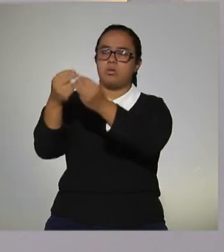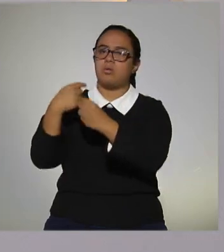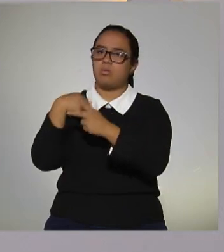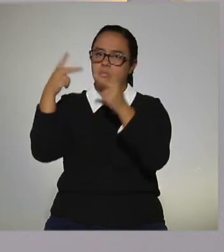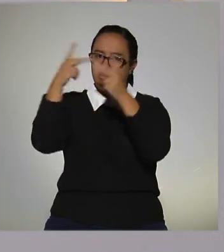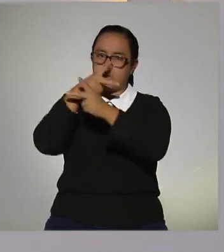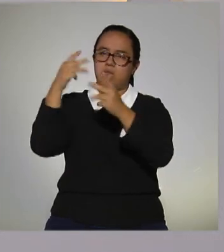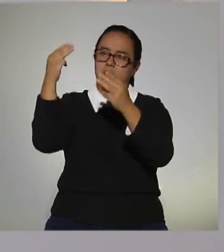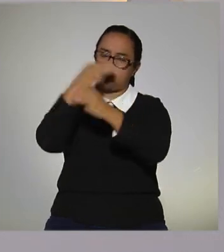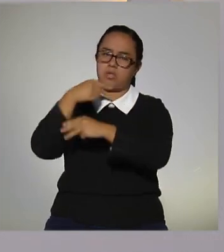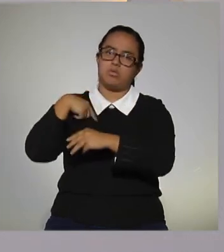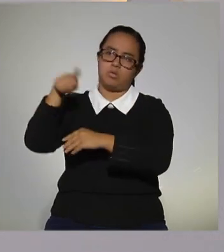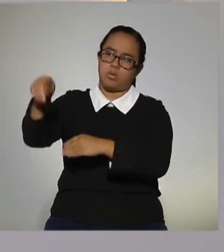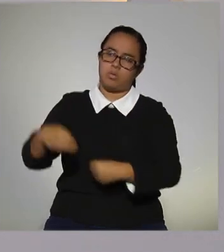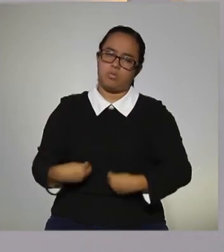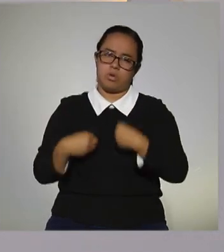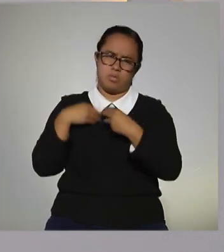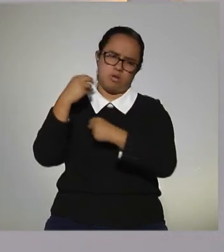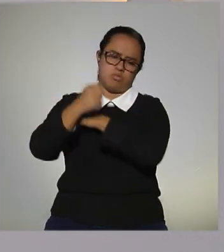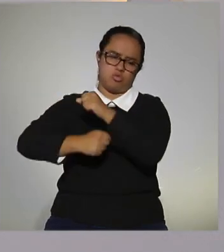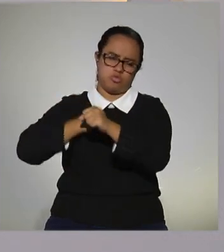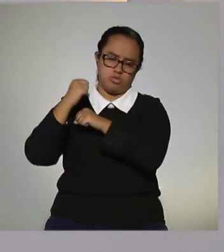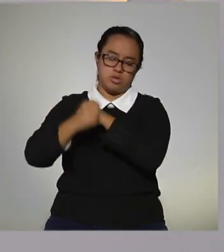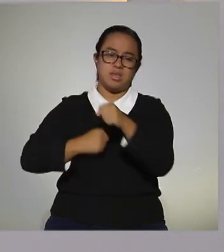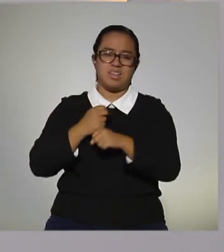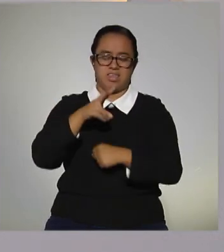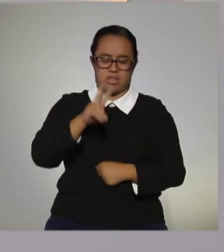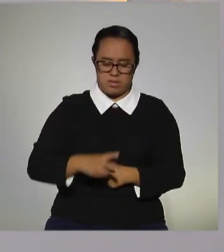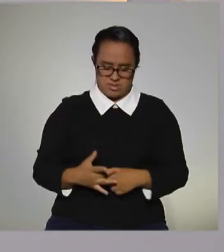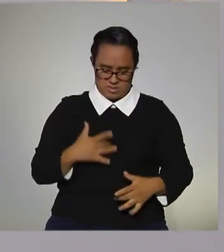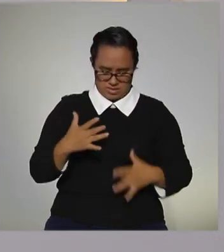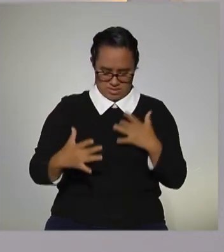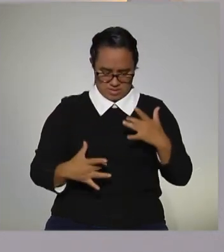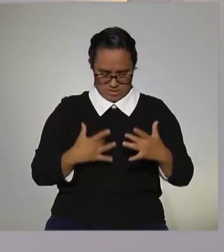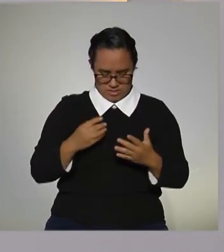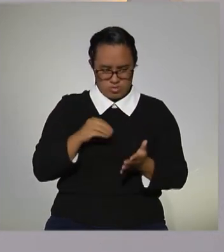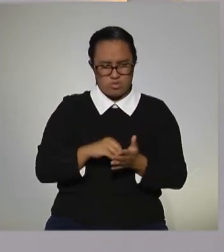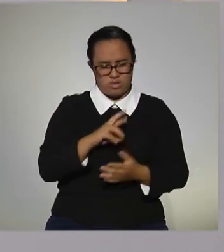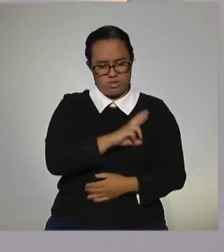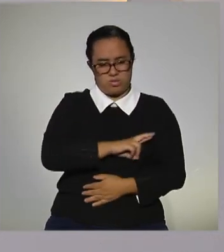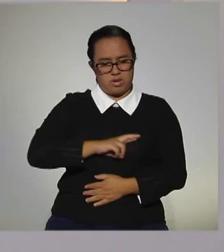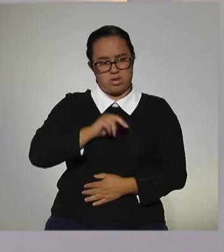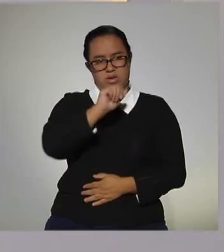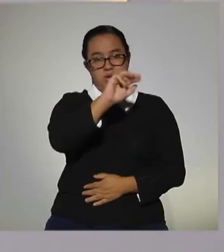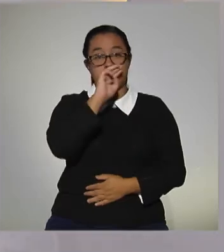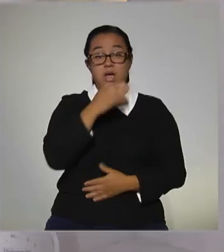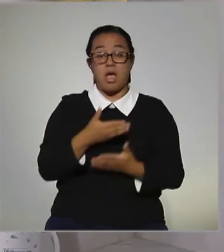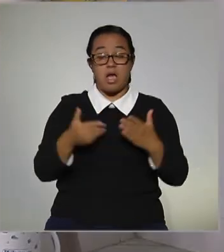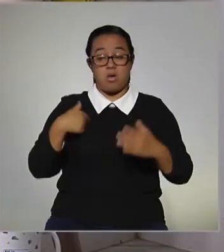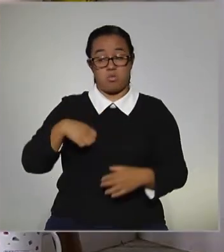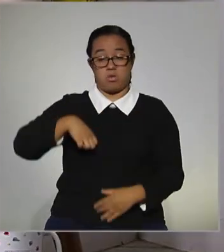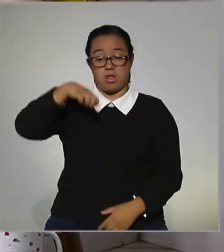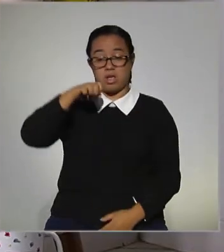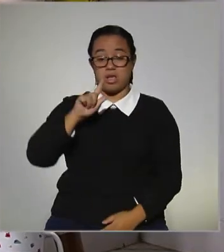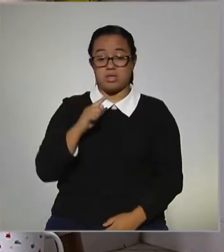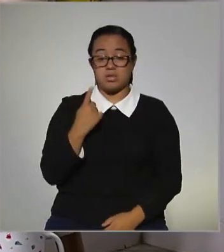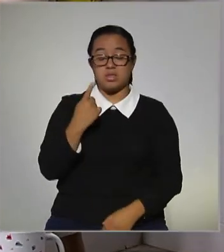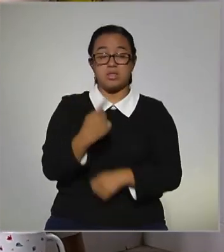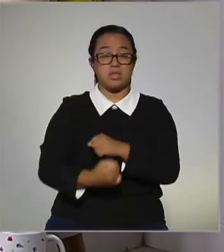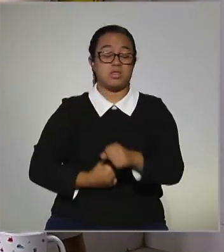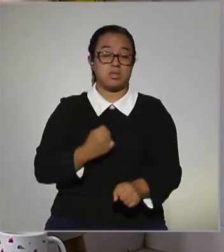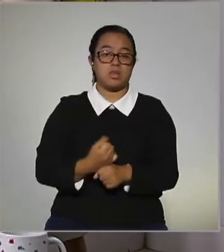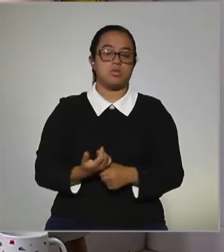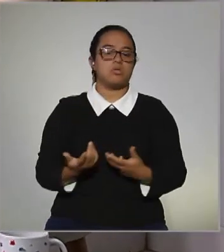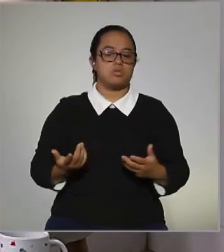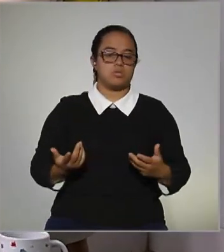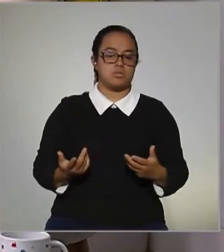padrinos por muchísimos años. Eso me afectó mucho emocionalmente y sigo resentida, tengo 71 años. ¿Qué pueden hacer estas